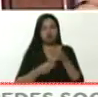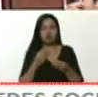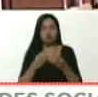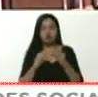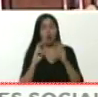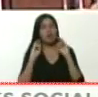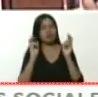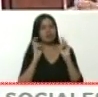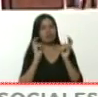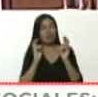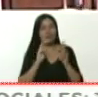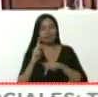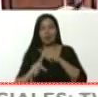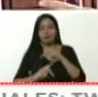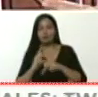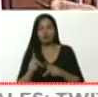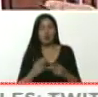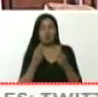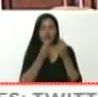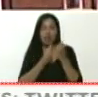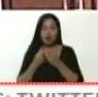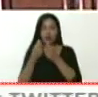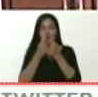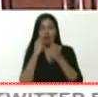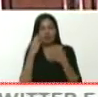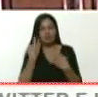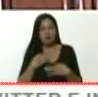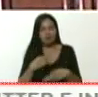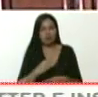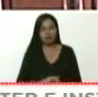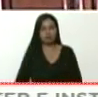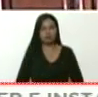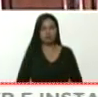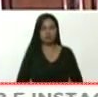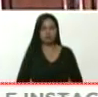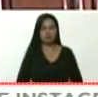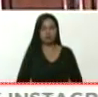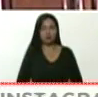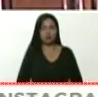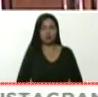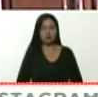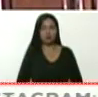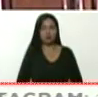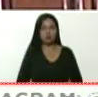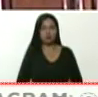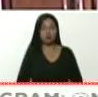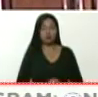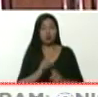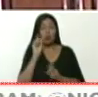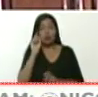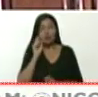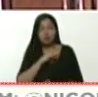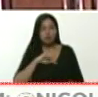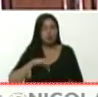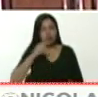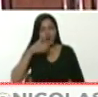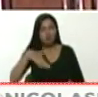tema de la producción, de la economía real, ¿sí?, de las necesidades de nuestro